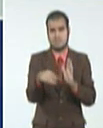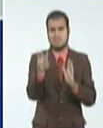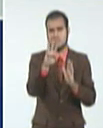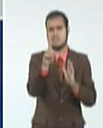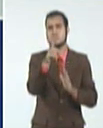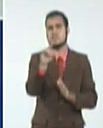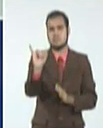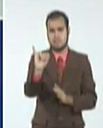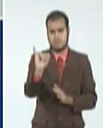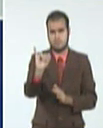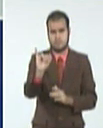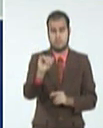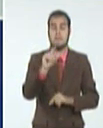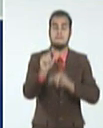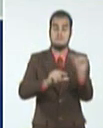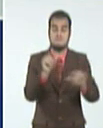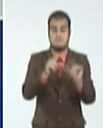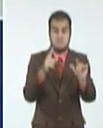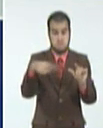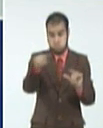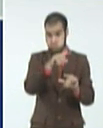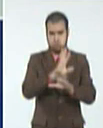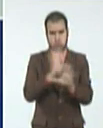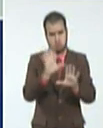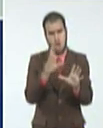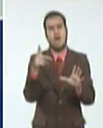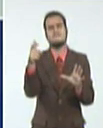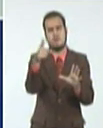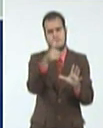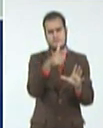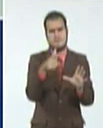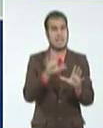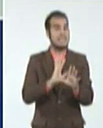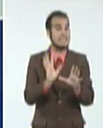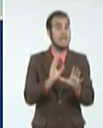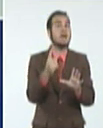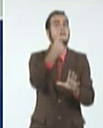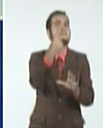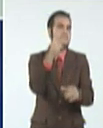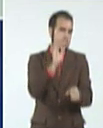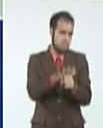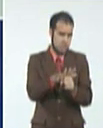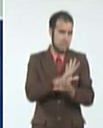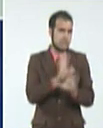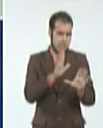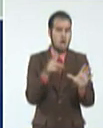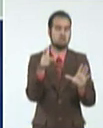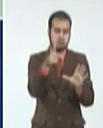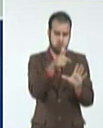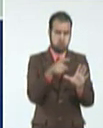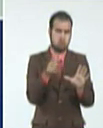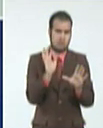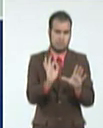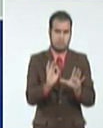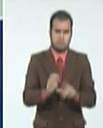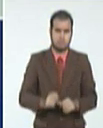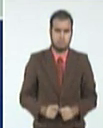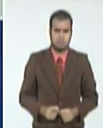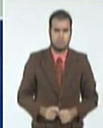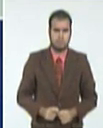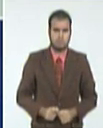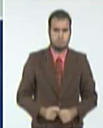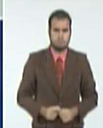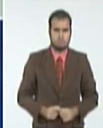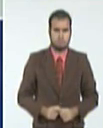3.473.316 personas que han recibido al menos una primera dosis de estos candidatos, de estas